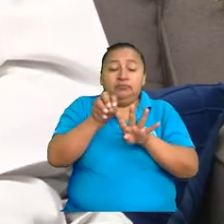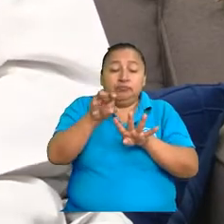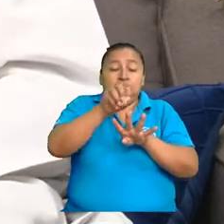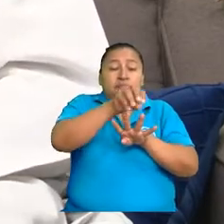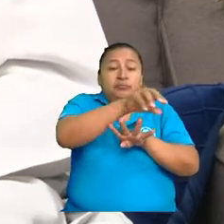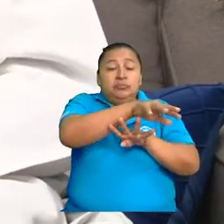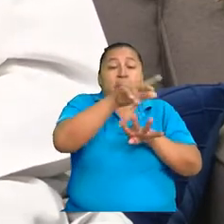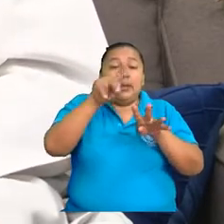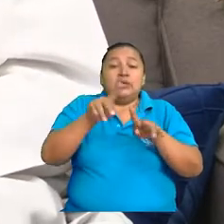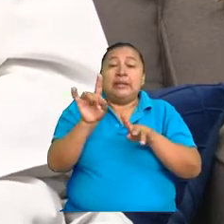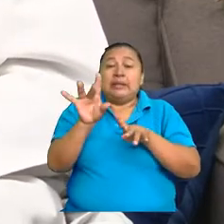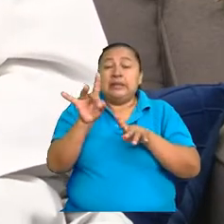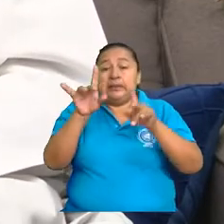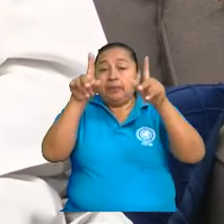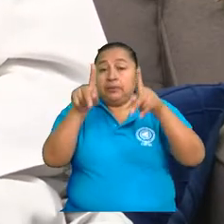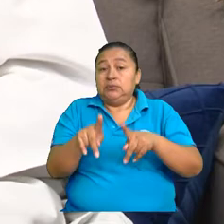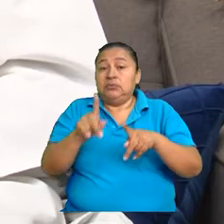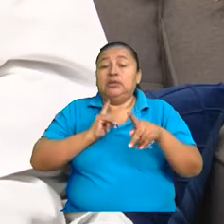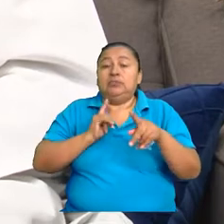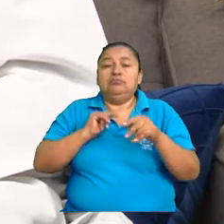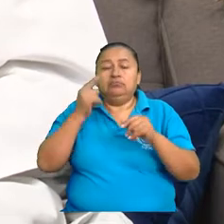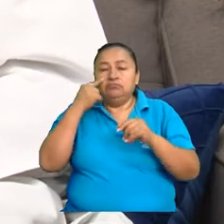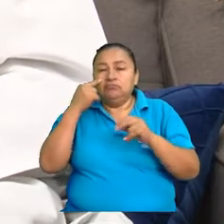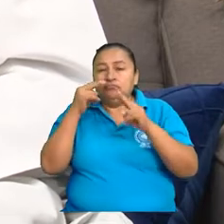específicos de ellos. Además de eso,